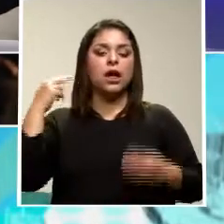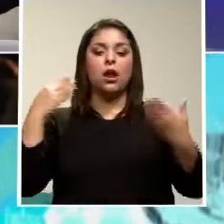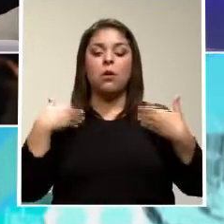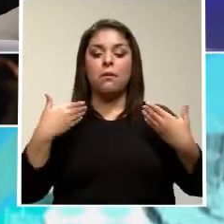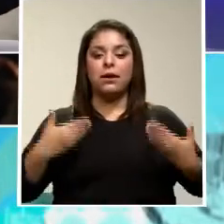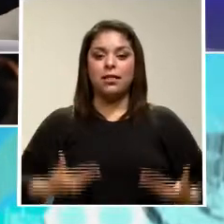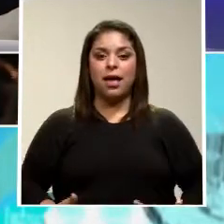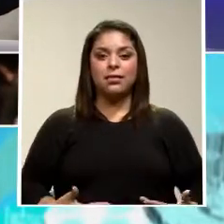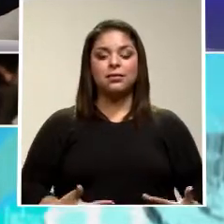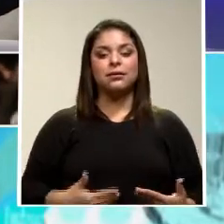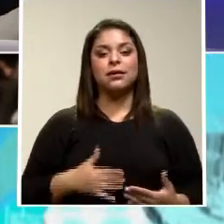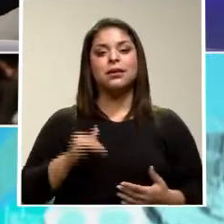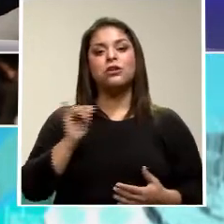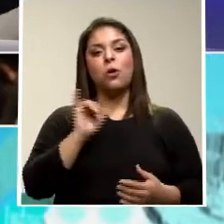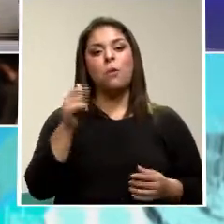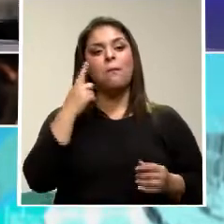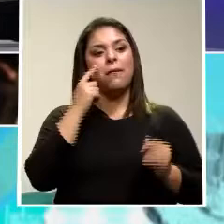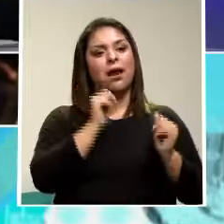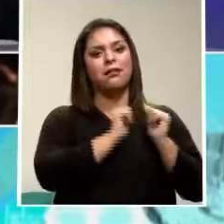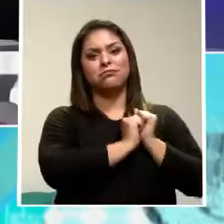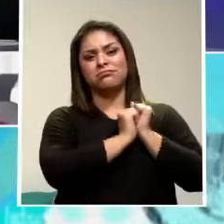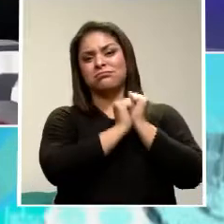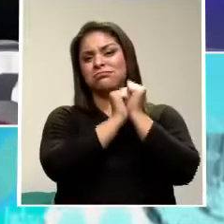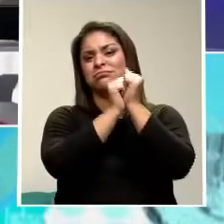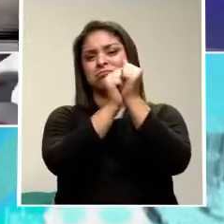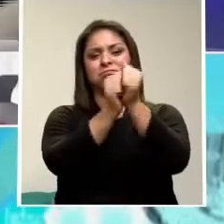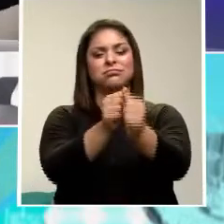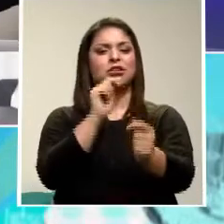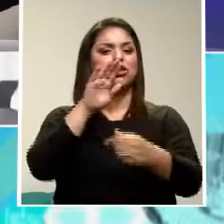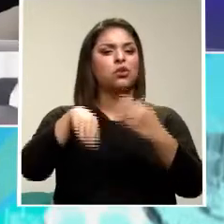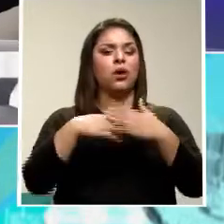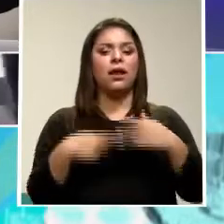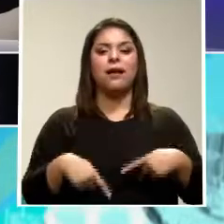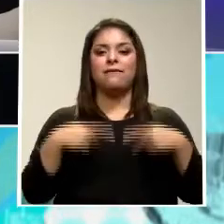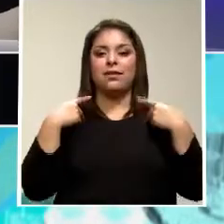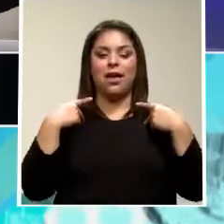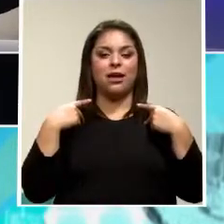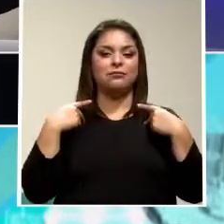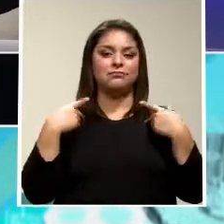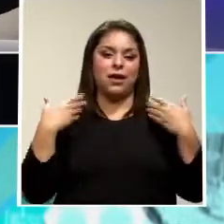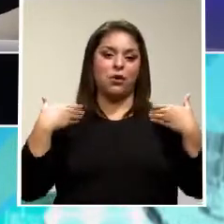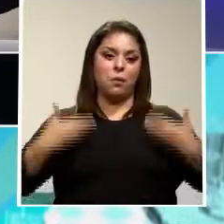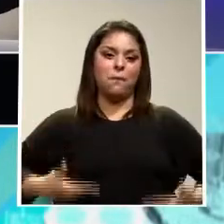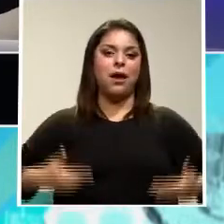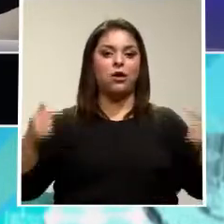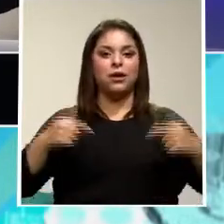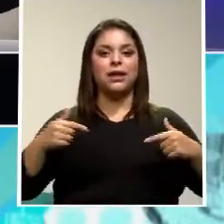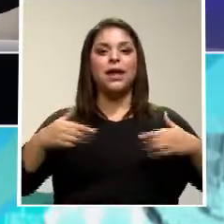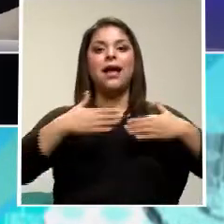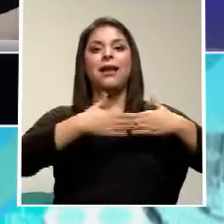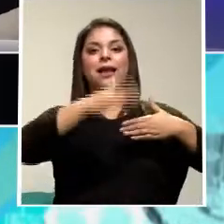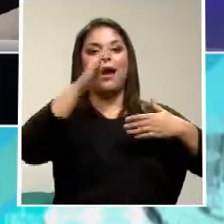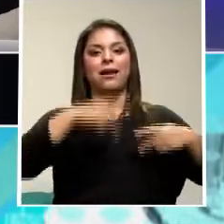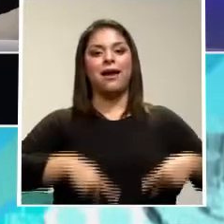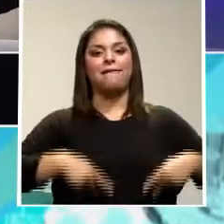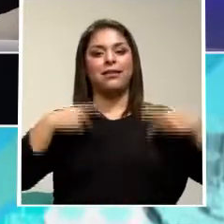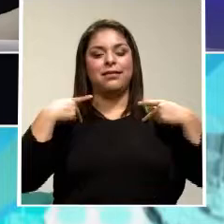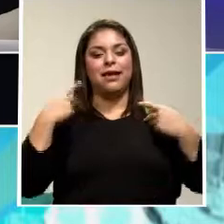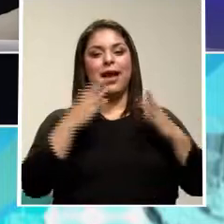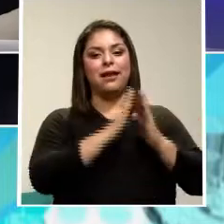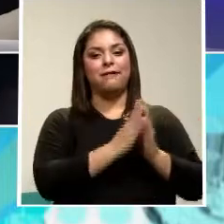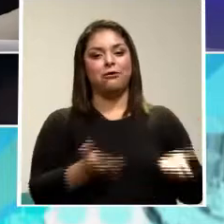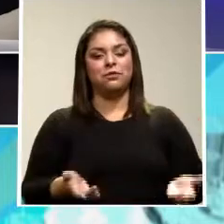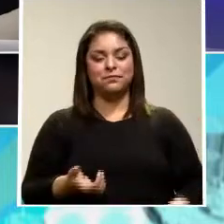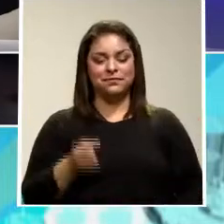parecen llamadas a acompañarnos mientras vivamos como especie, ¿verdad? Larga vida al libro. Larga vida al libro,